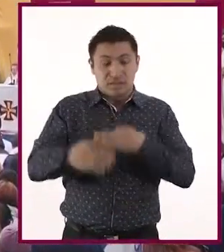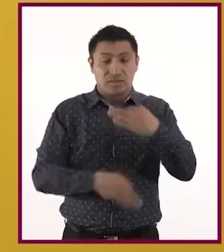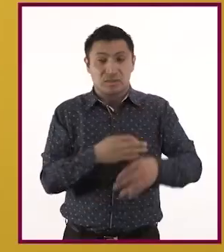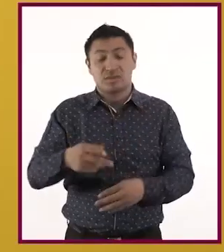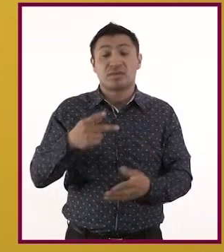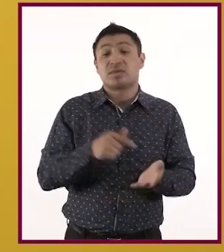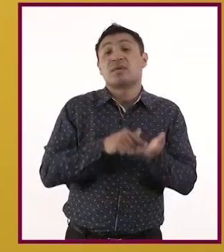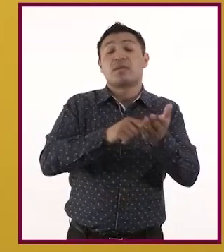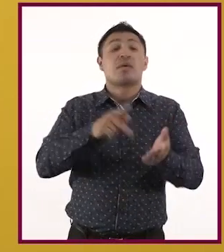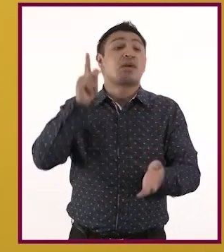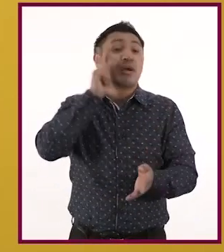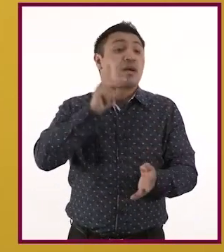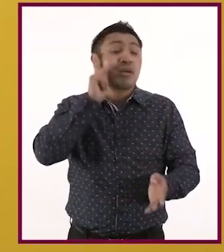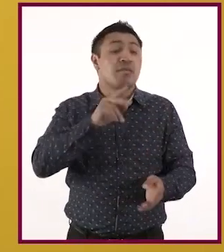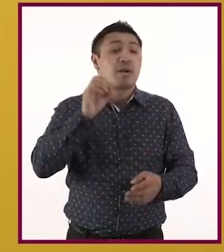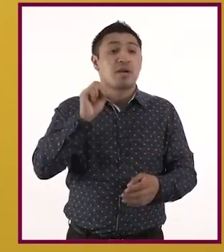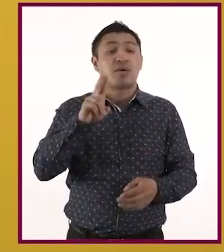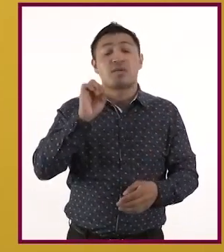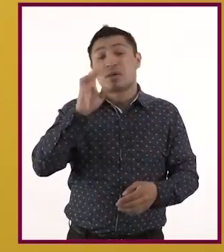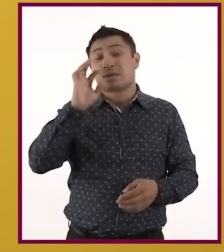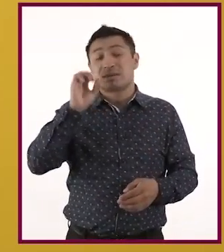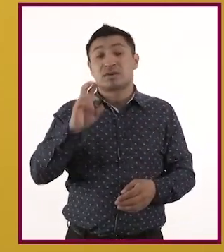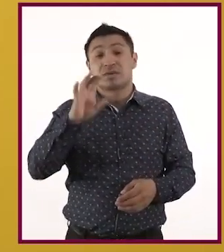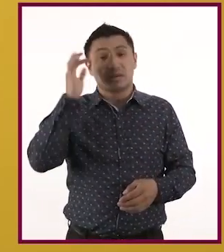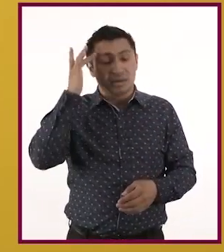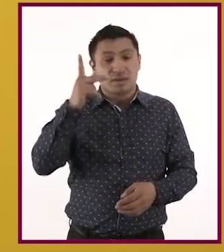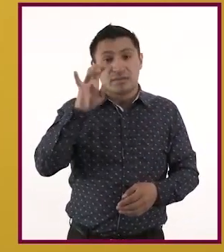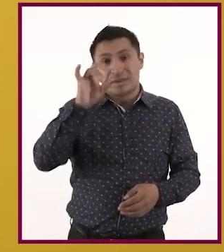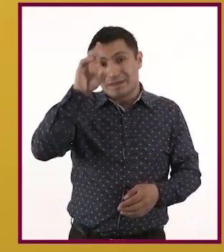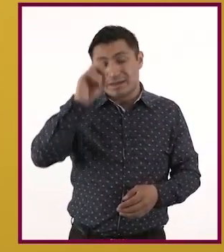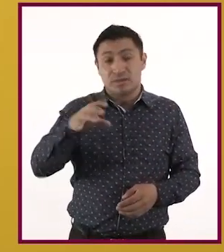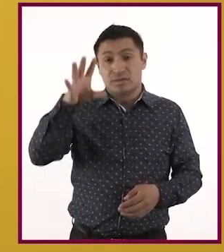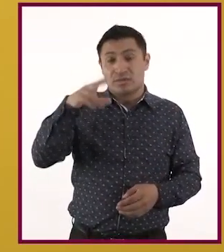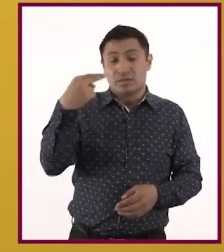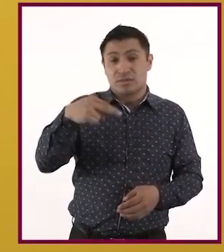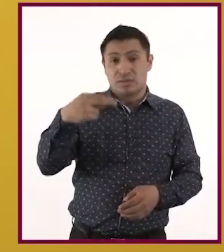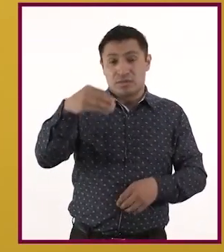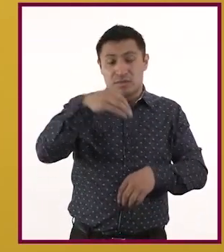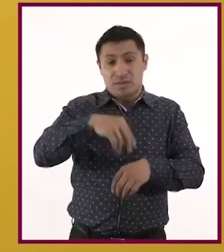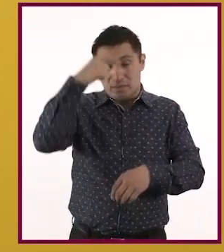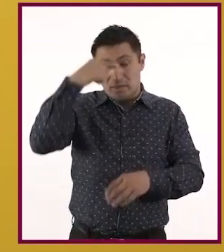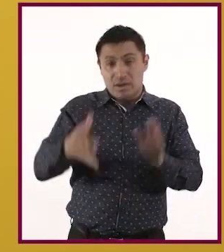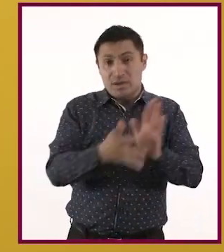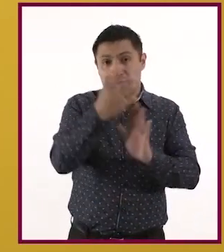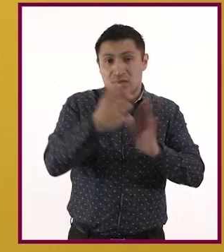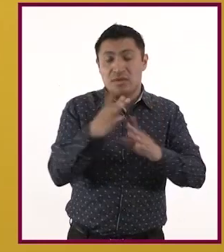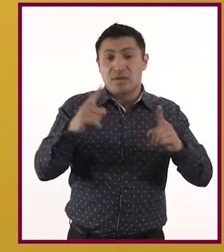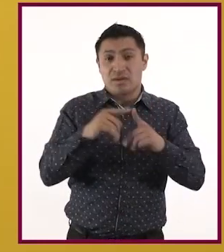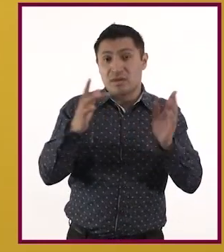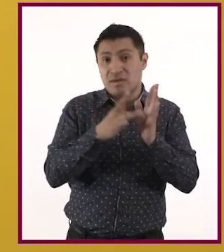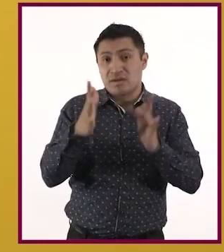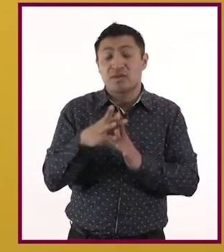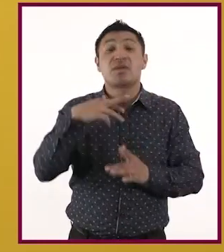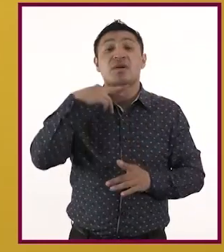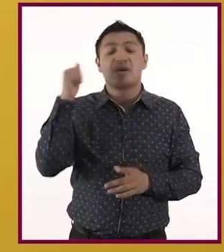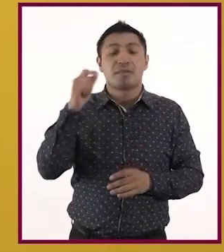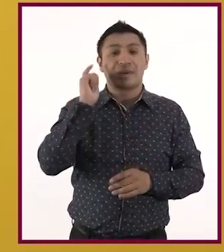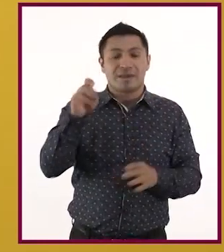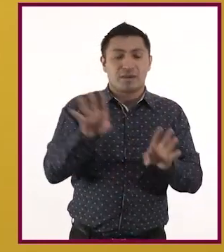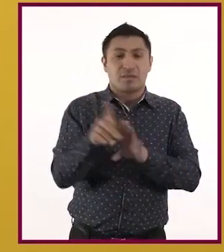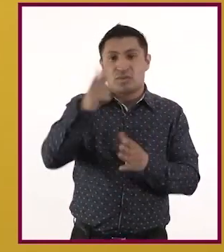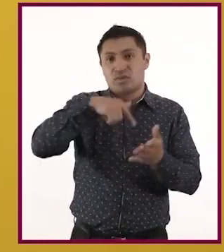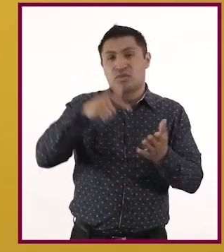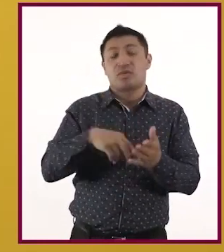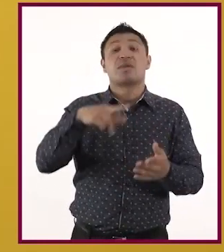es el sucesor de San Pedro, quien fue nombrado para construir la Iglesia de Jesús. Romana alude a que esta iglesia tiene su sede en